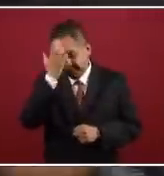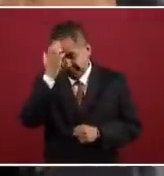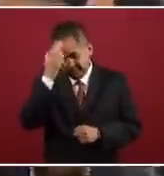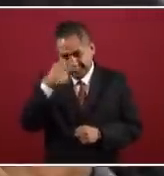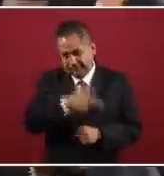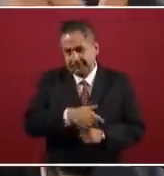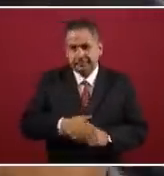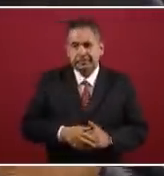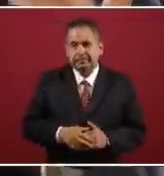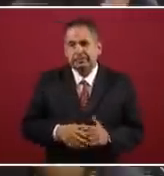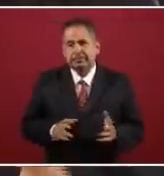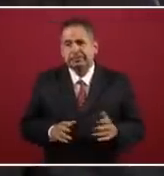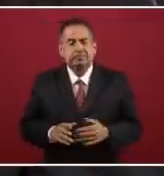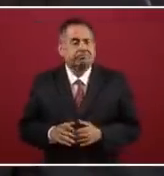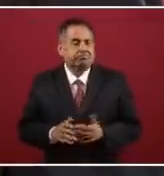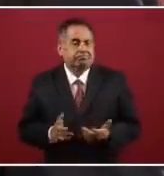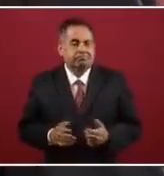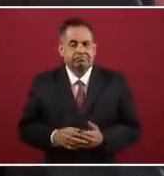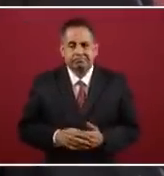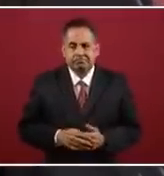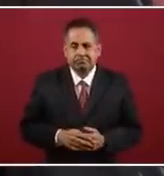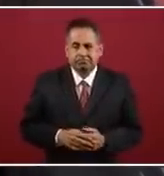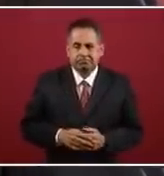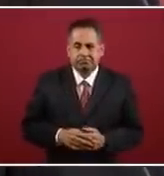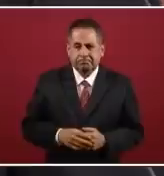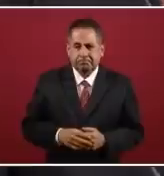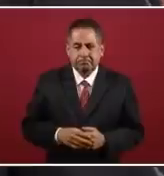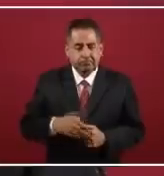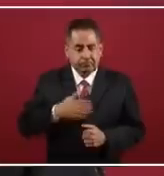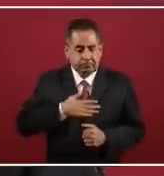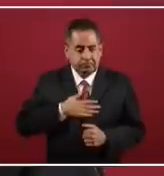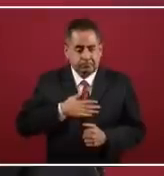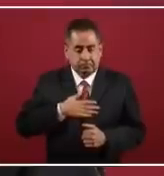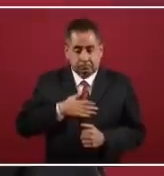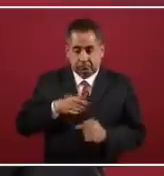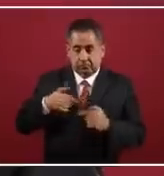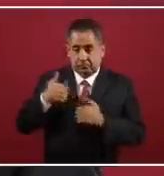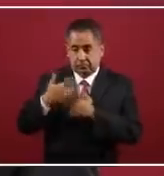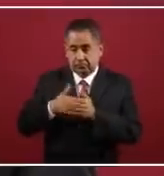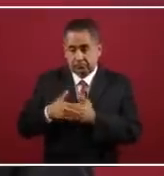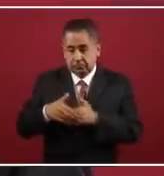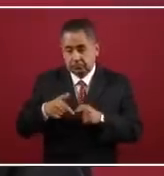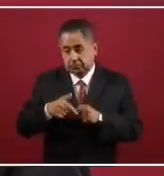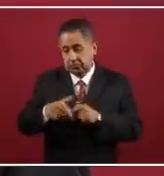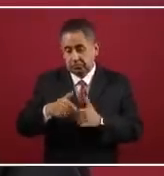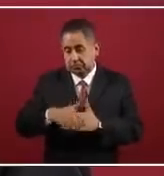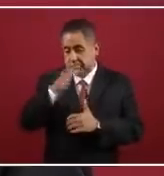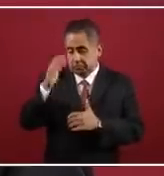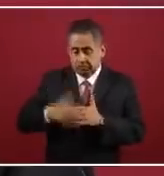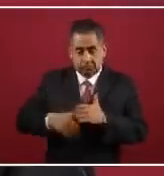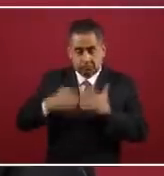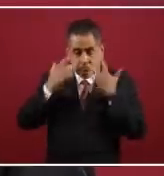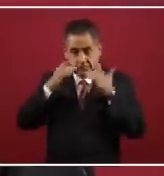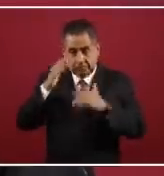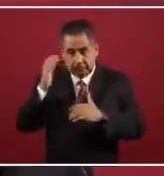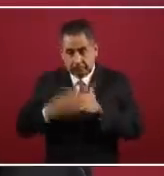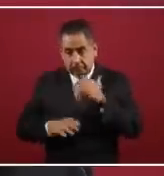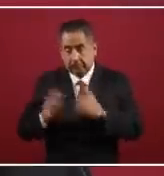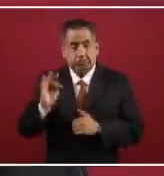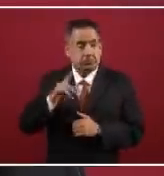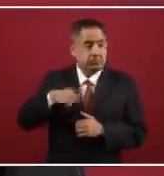cuando yo termine, si me lo permite los ciudadanos, que